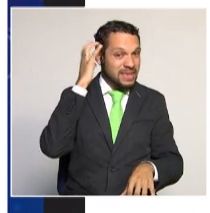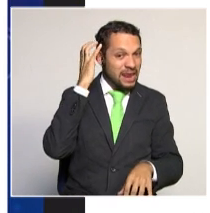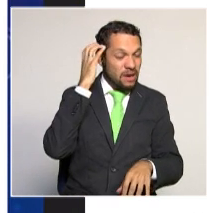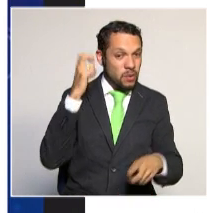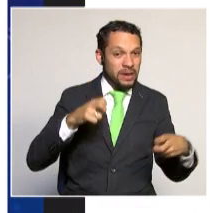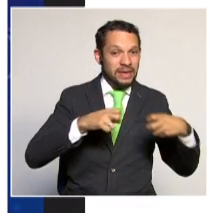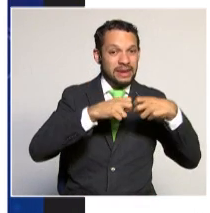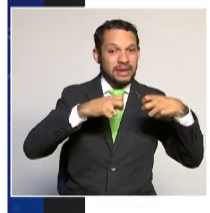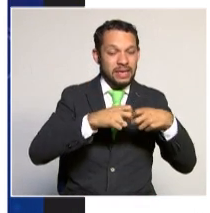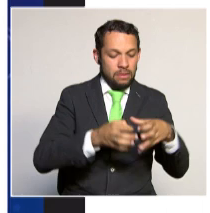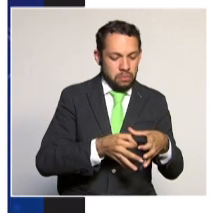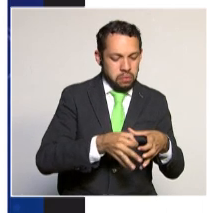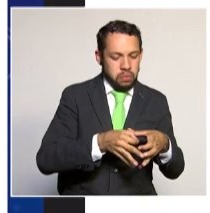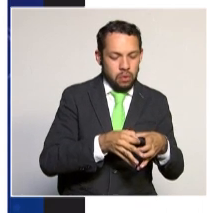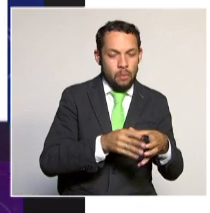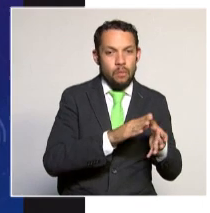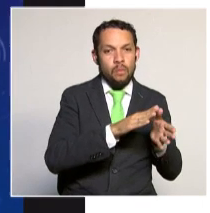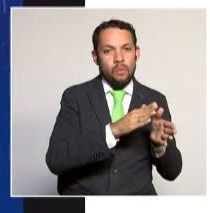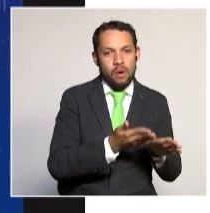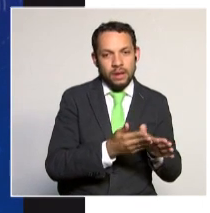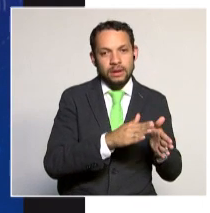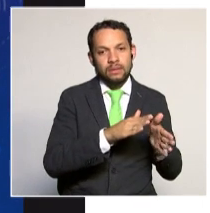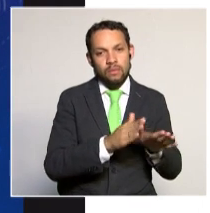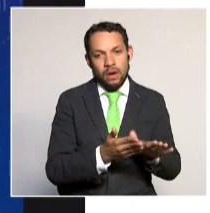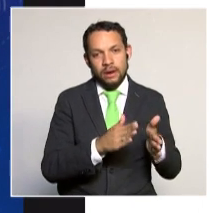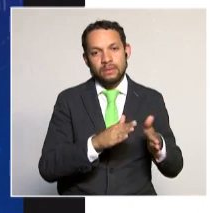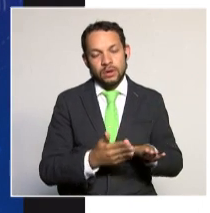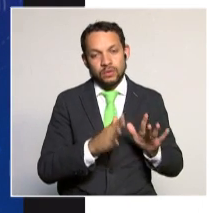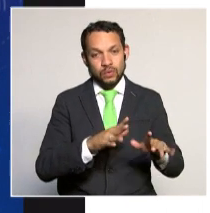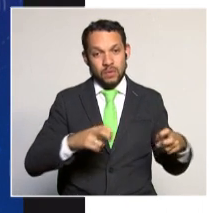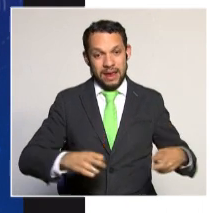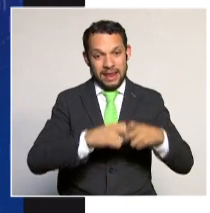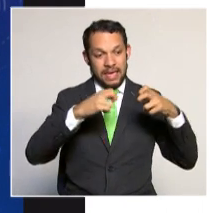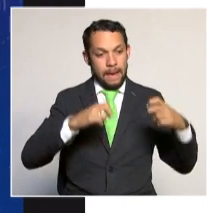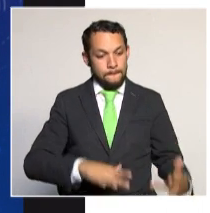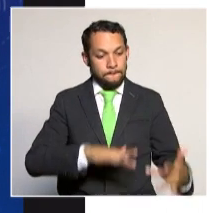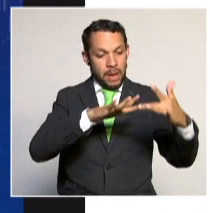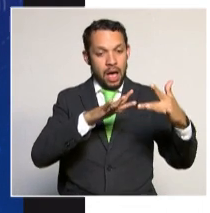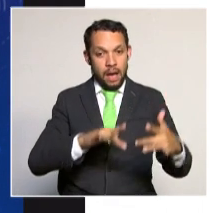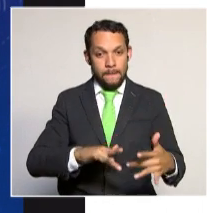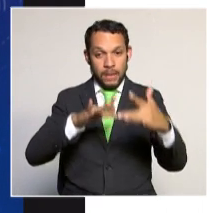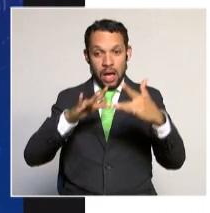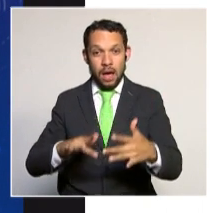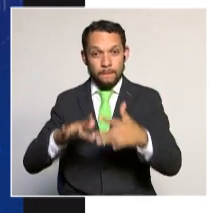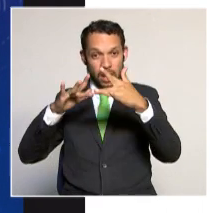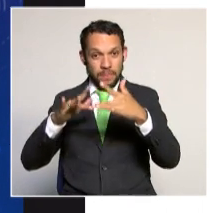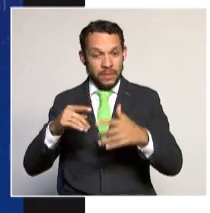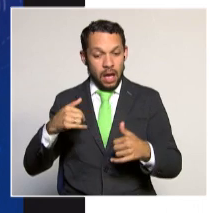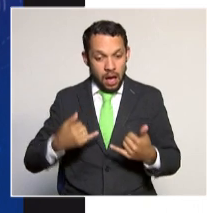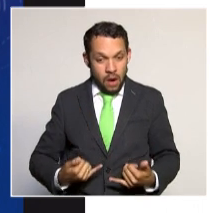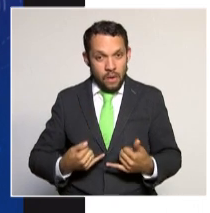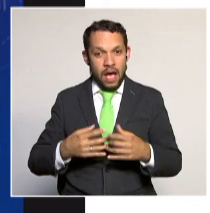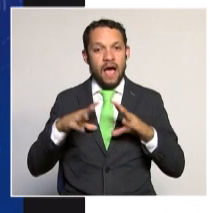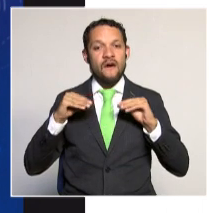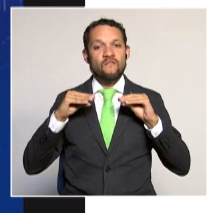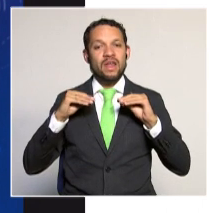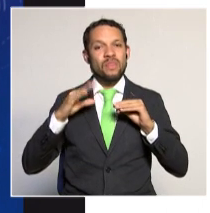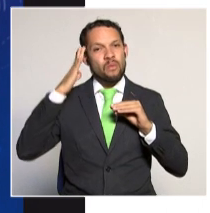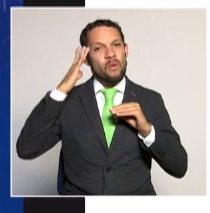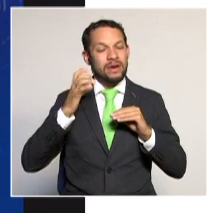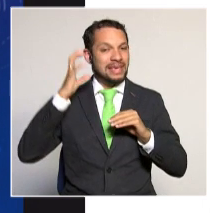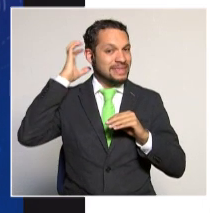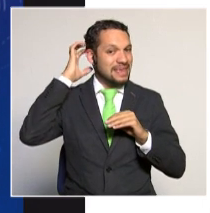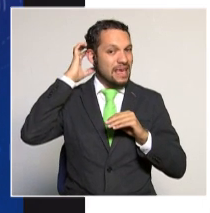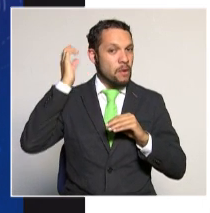hacen sinapsis, o sea, conexiones funcionales entre ellas. Si yo en este momento estoy hablando, estoy pensando, razonando,